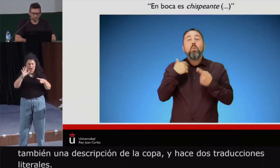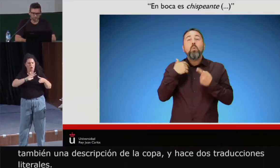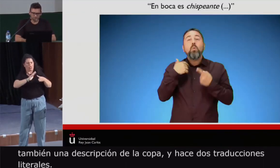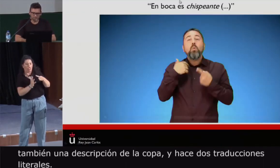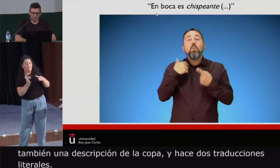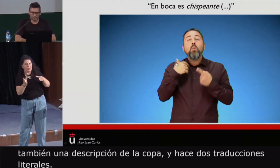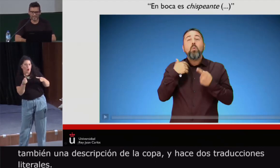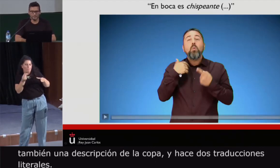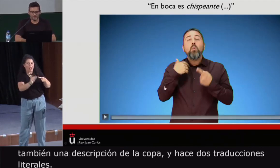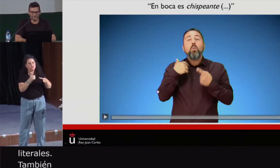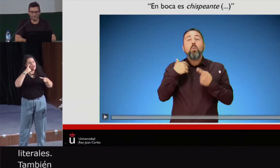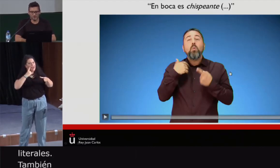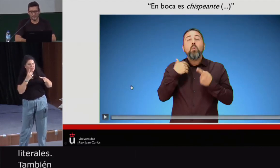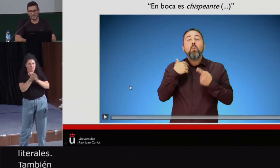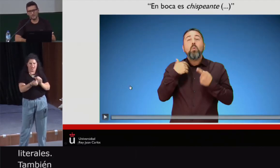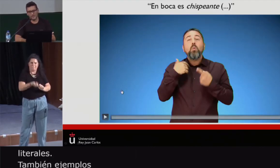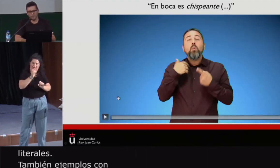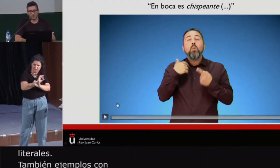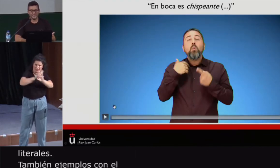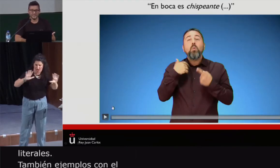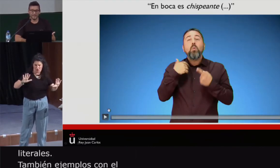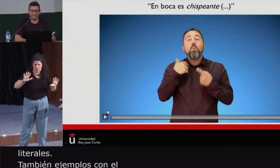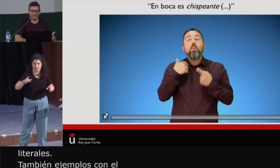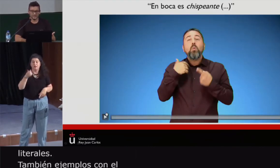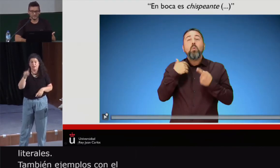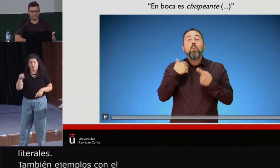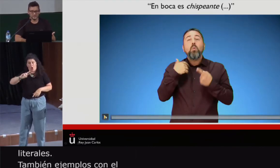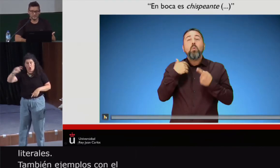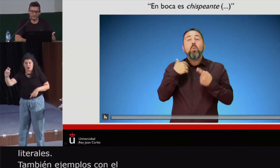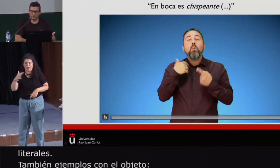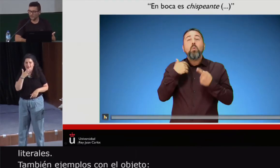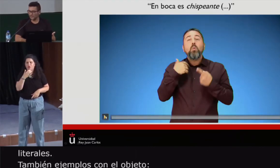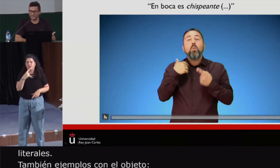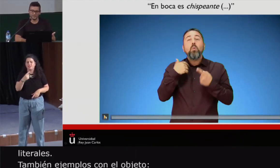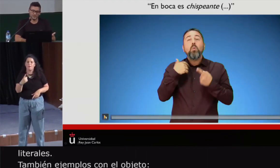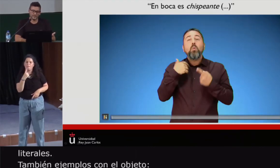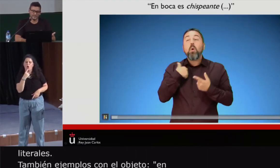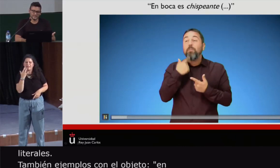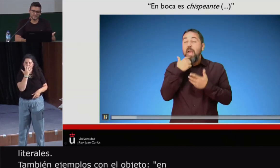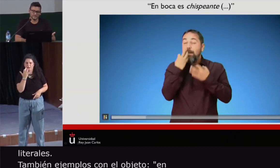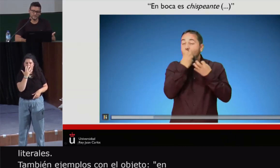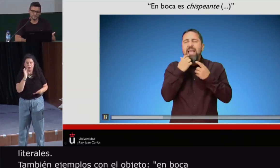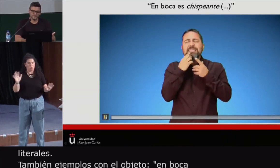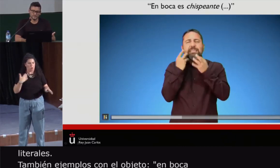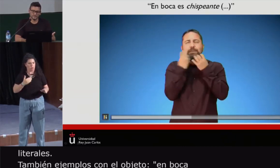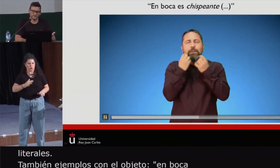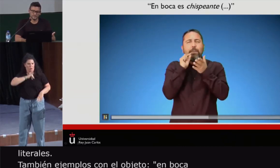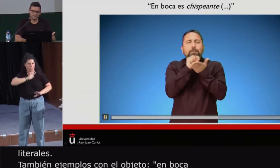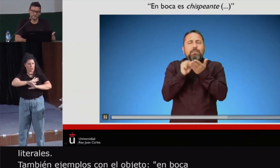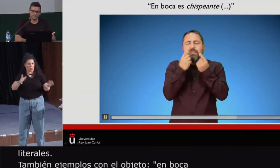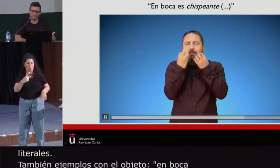objeto, que por ejemplo aquí vemos que en boca es chispeante y vemos toda la descripción que realiza.